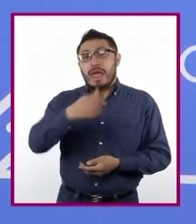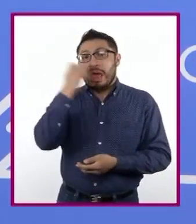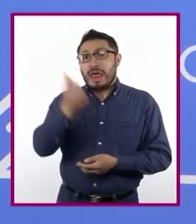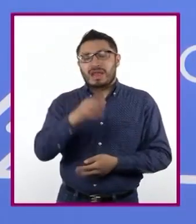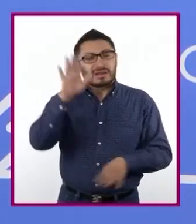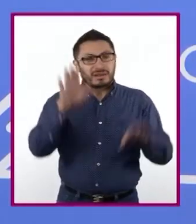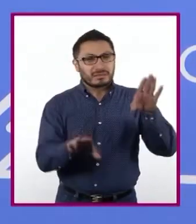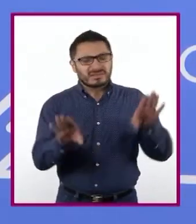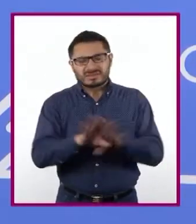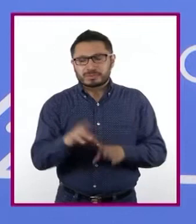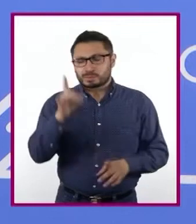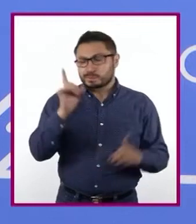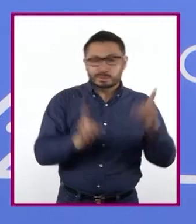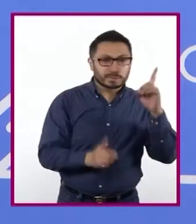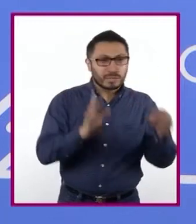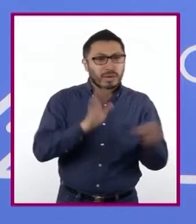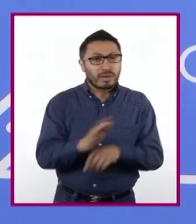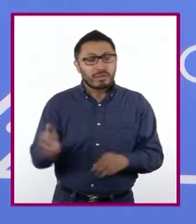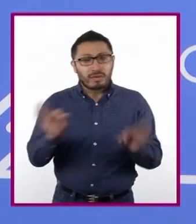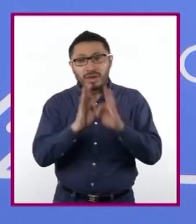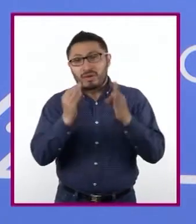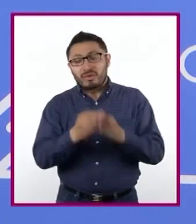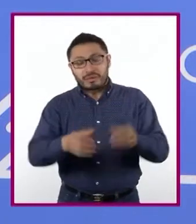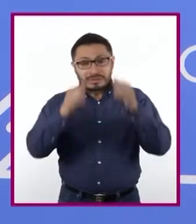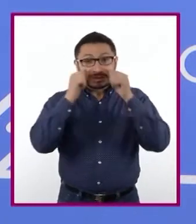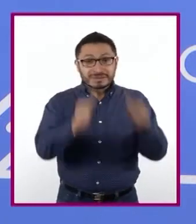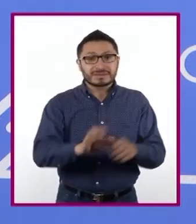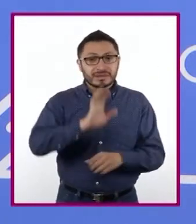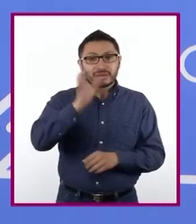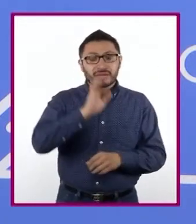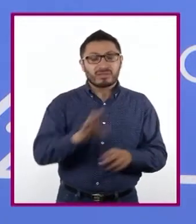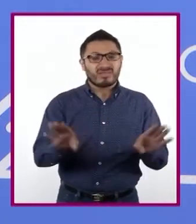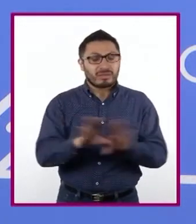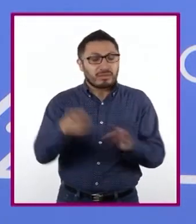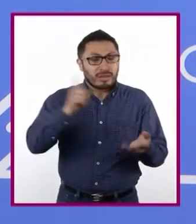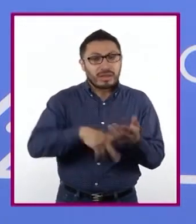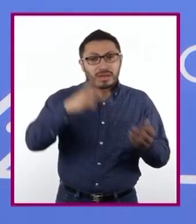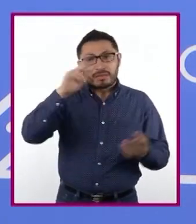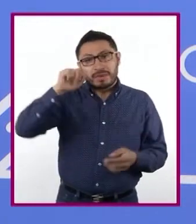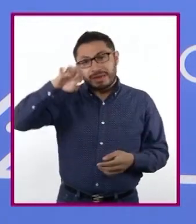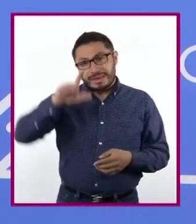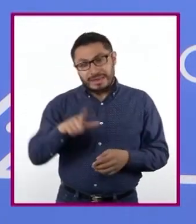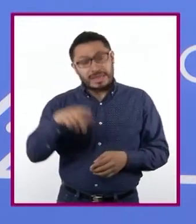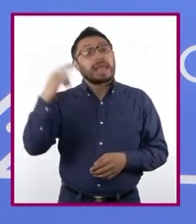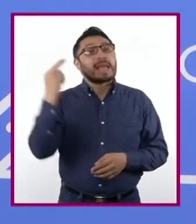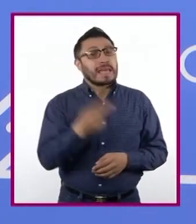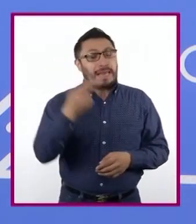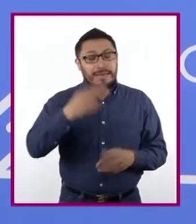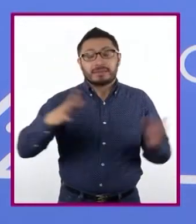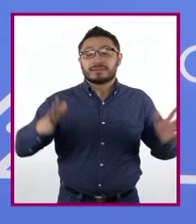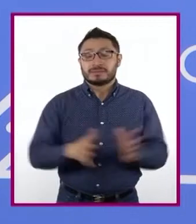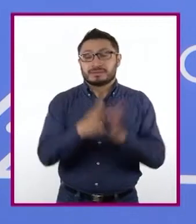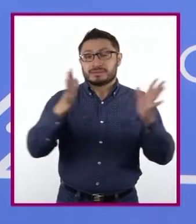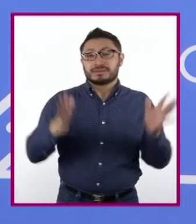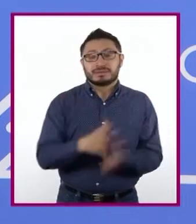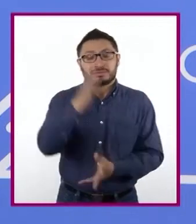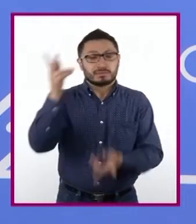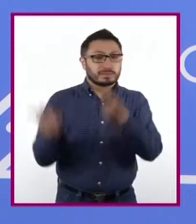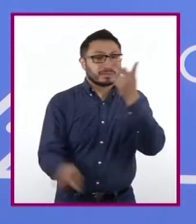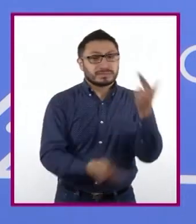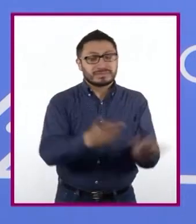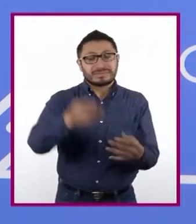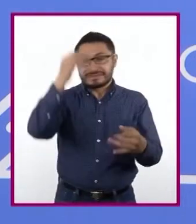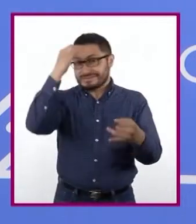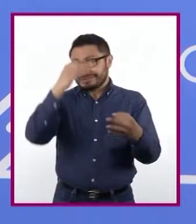claro qué estrategia seguir cuando forman parte del panel y es necesario participar con preguntas al